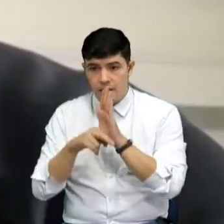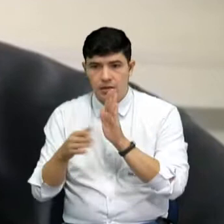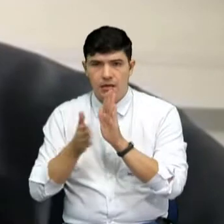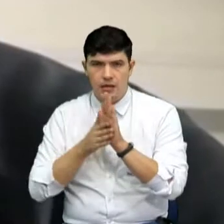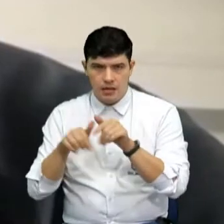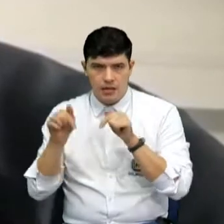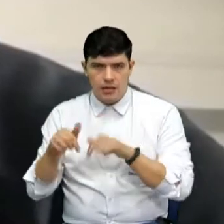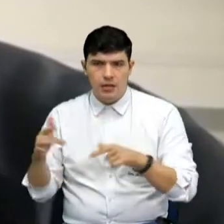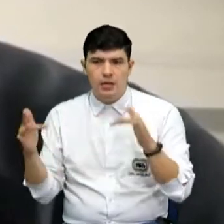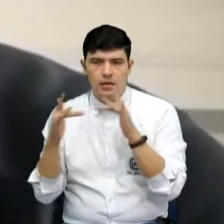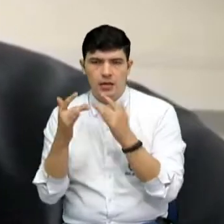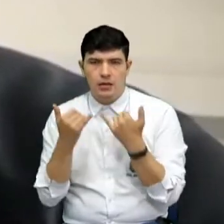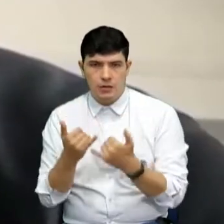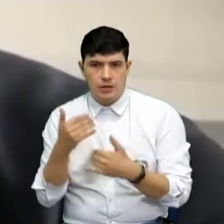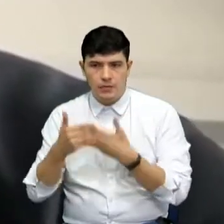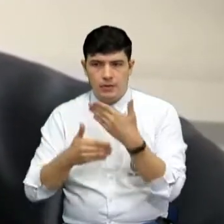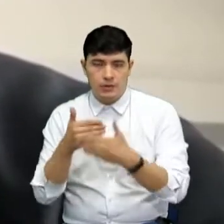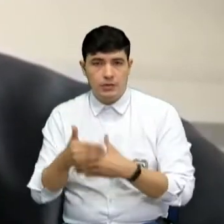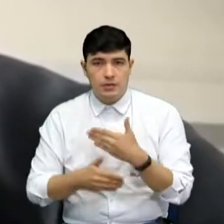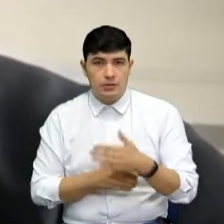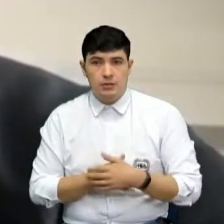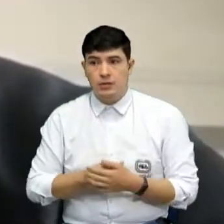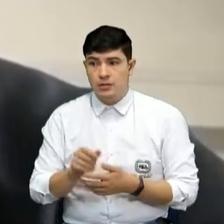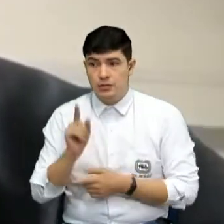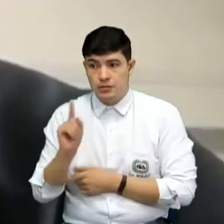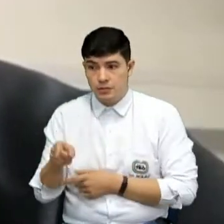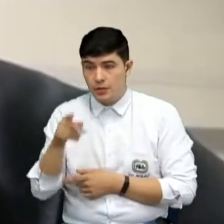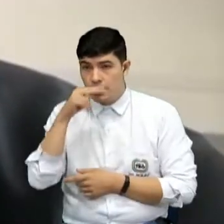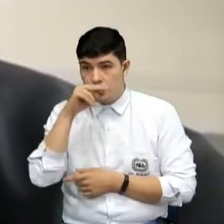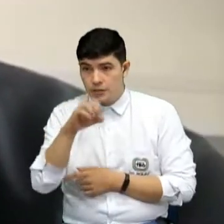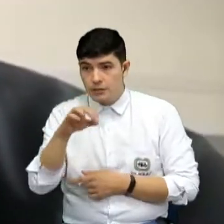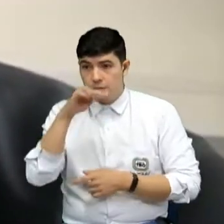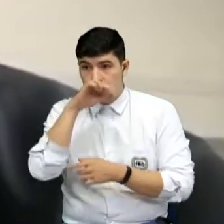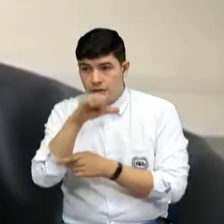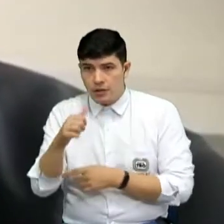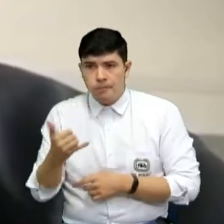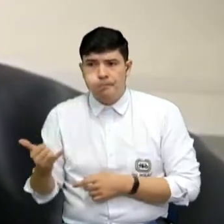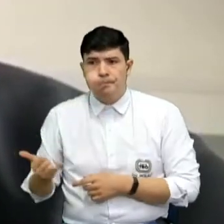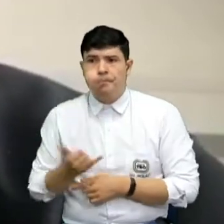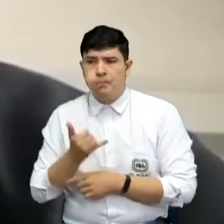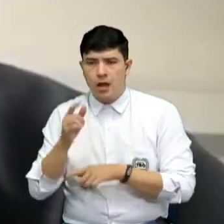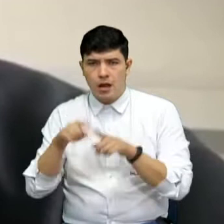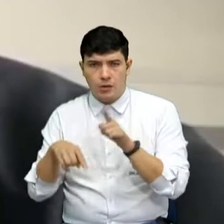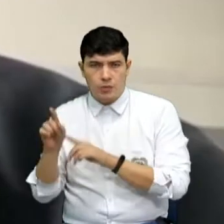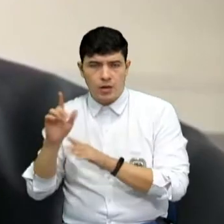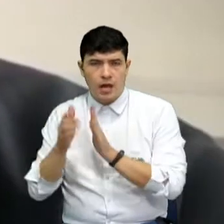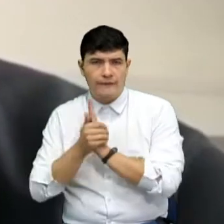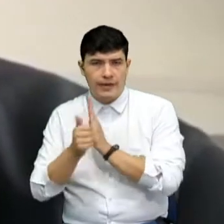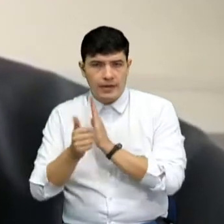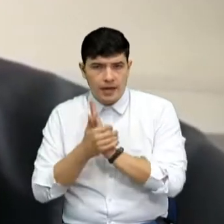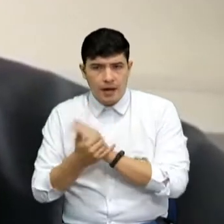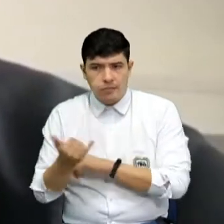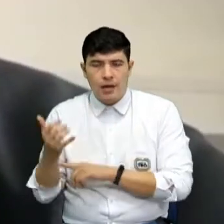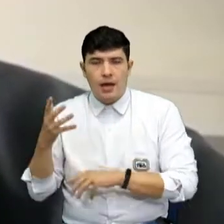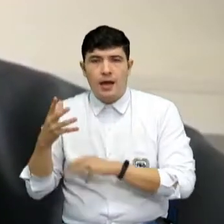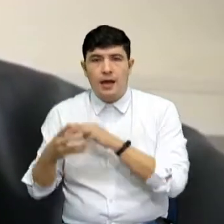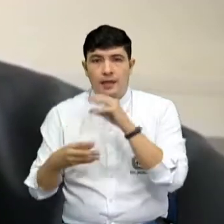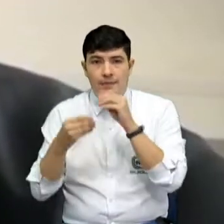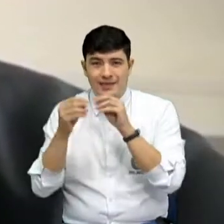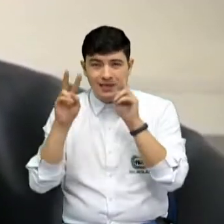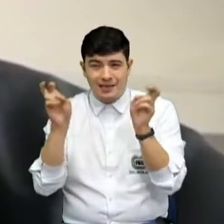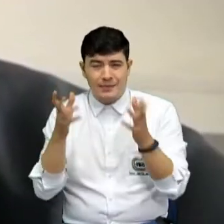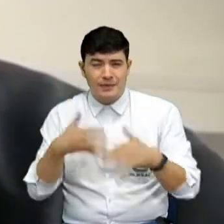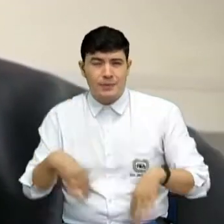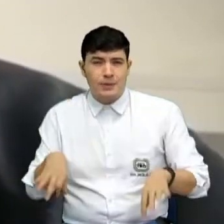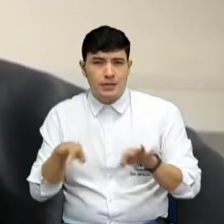esta contingencia de virtualidad, en el cual los niños vienen desarrollando algunas habilidades y sobre todo pues teniendo